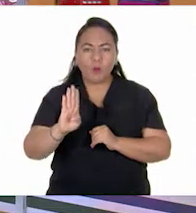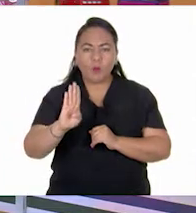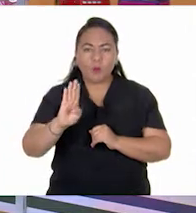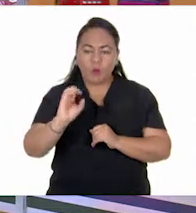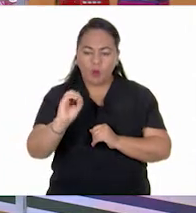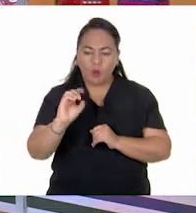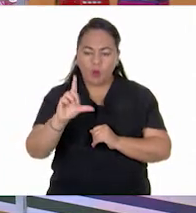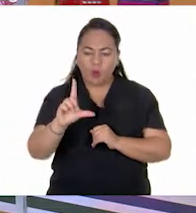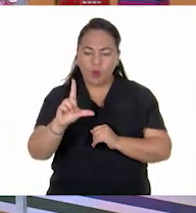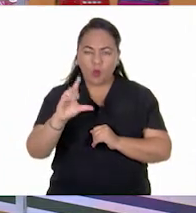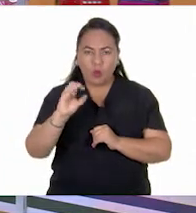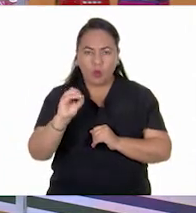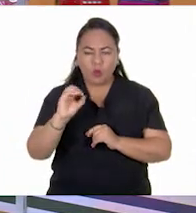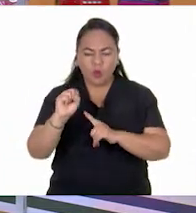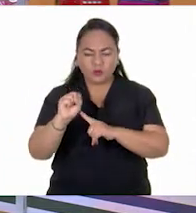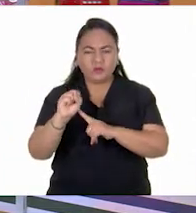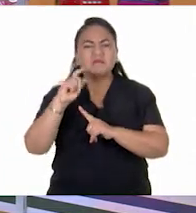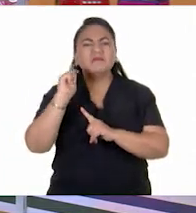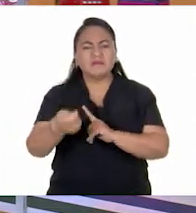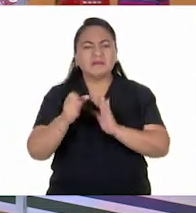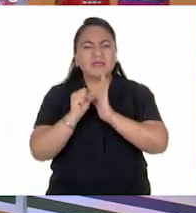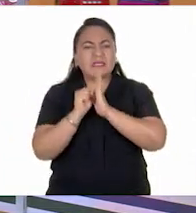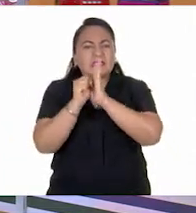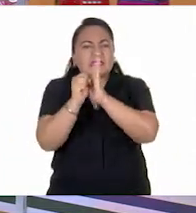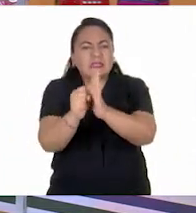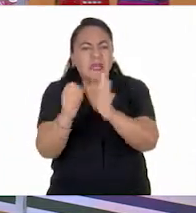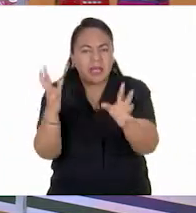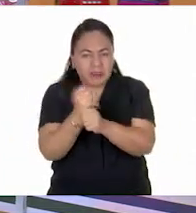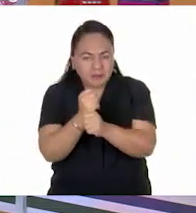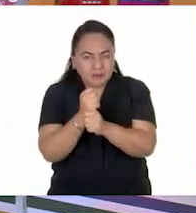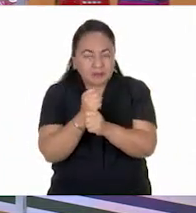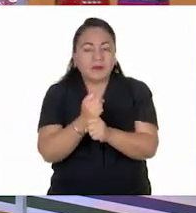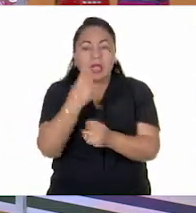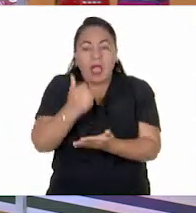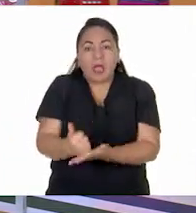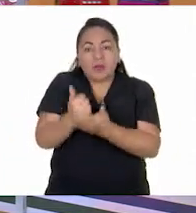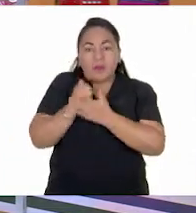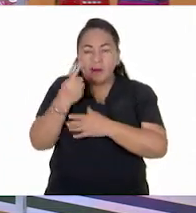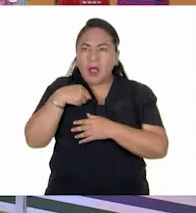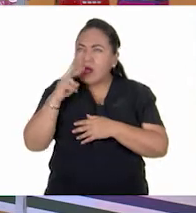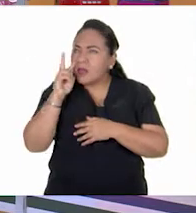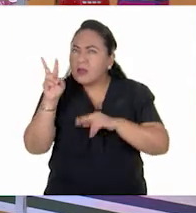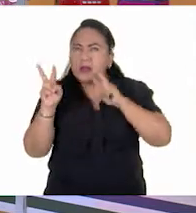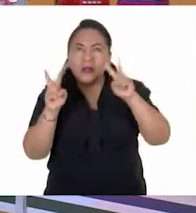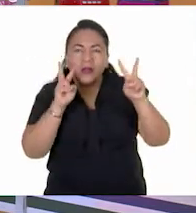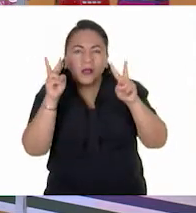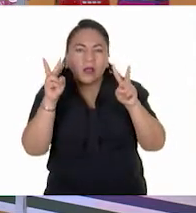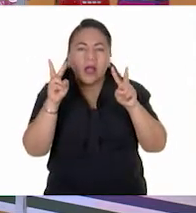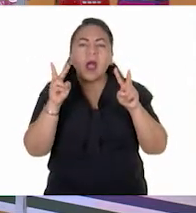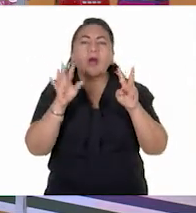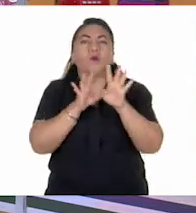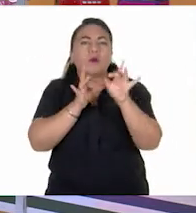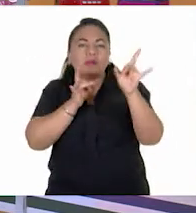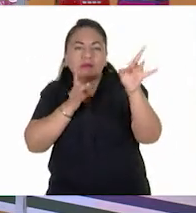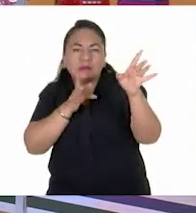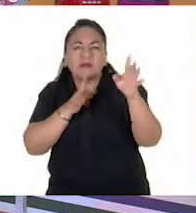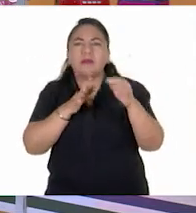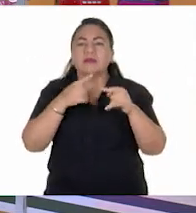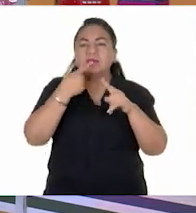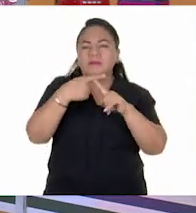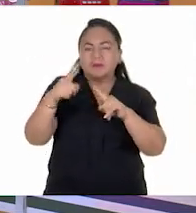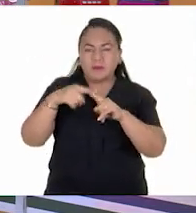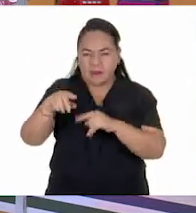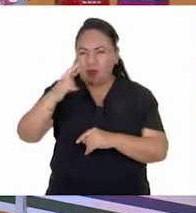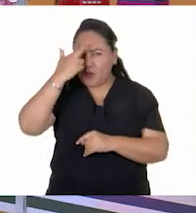a ayudar a ubicarnos. Ustedes recuerdan que en las clases pasadas hablábamos sobre los lugares